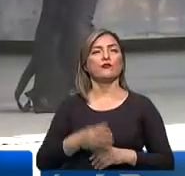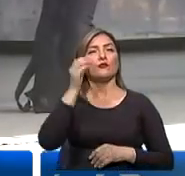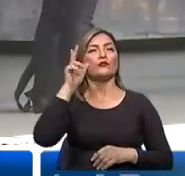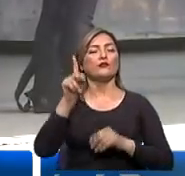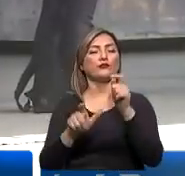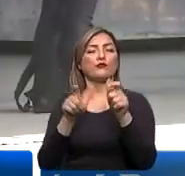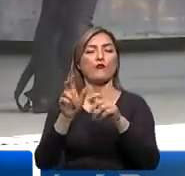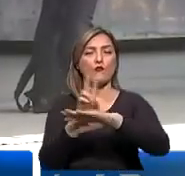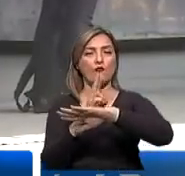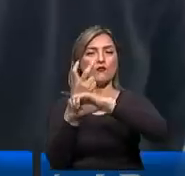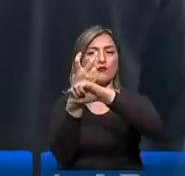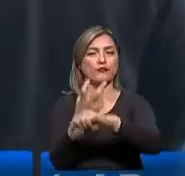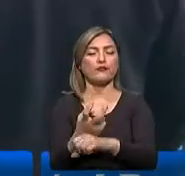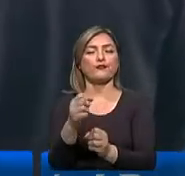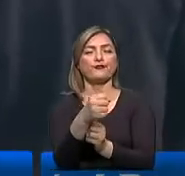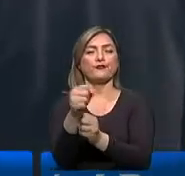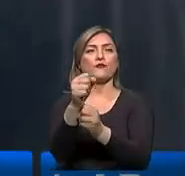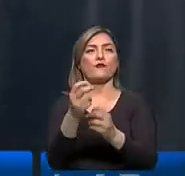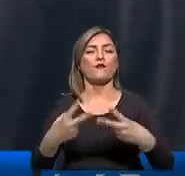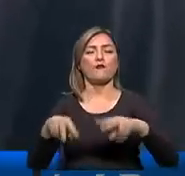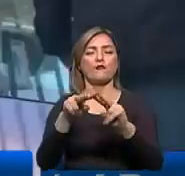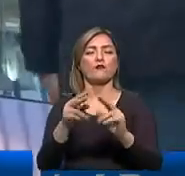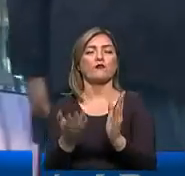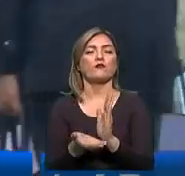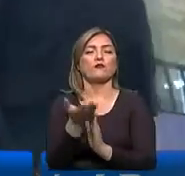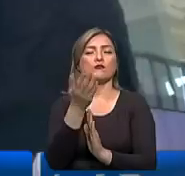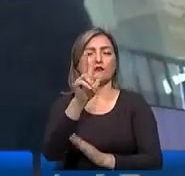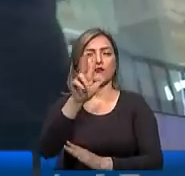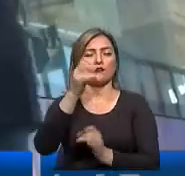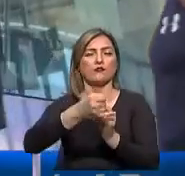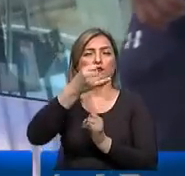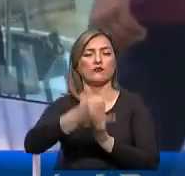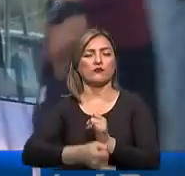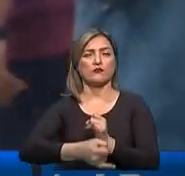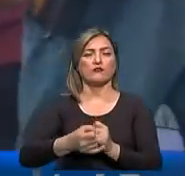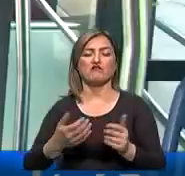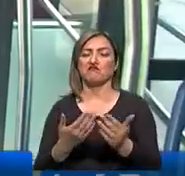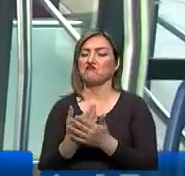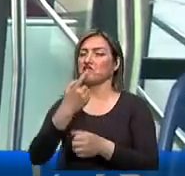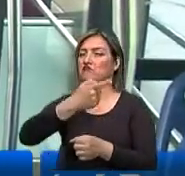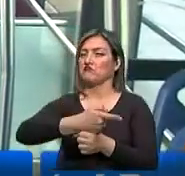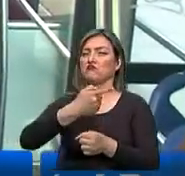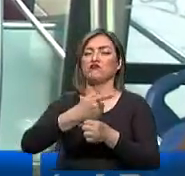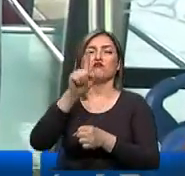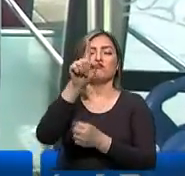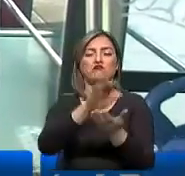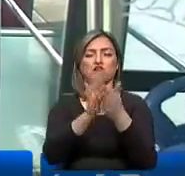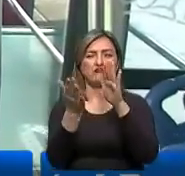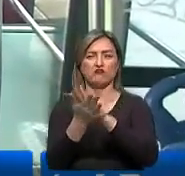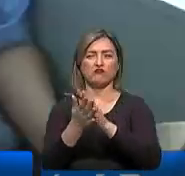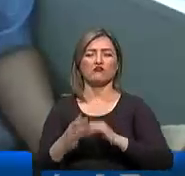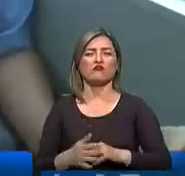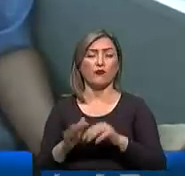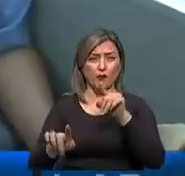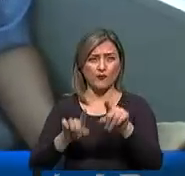del trolebús y Ecovía al incremento del pasaje a 35 centavos. La nueva tarifa empezó a cobrarse desde el 1 de noviembre